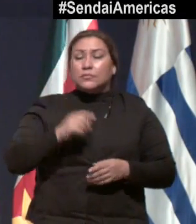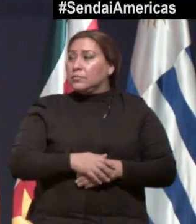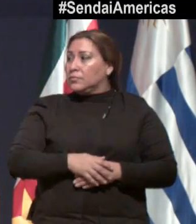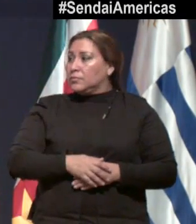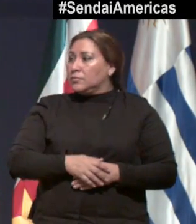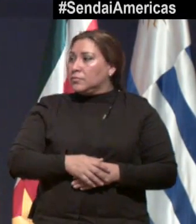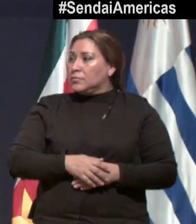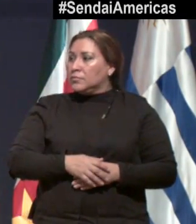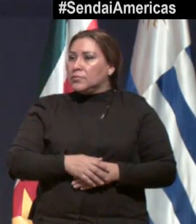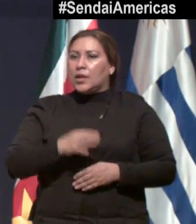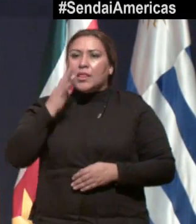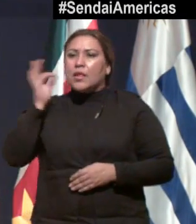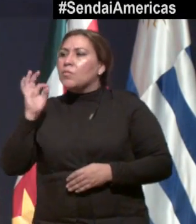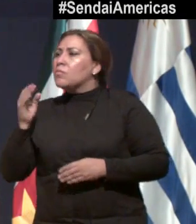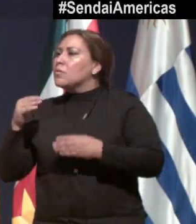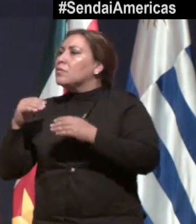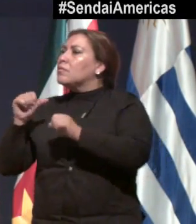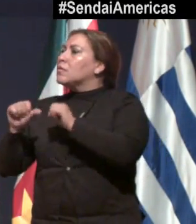los organizadores.